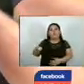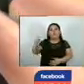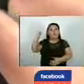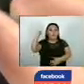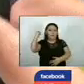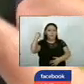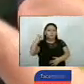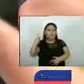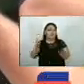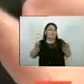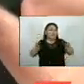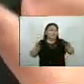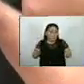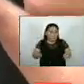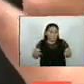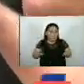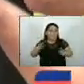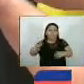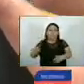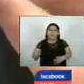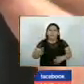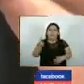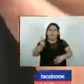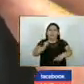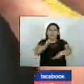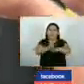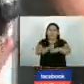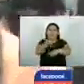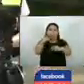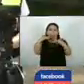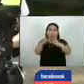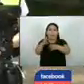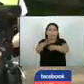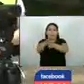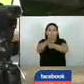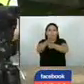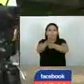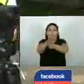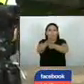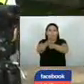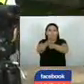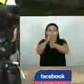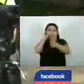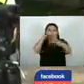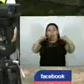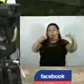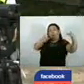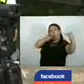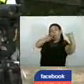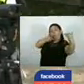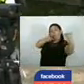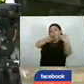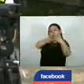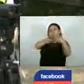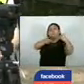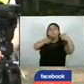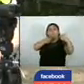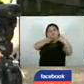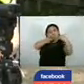importante mencionarles que son los primeros dispositivos láser en el país que pueden captar esta